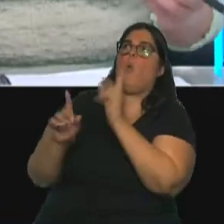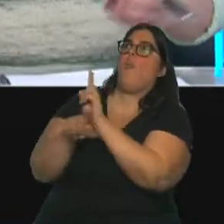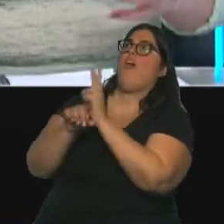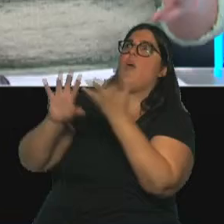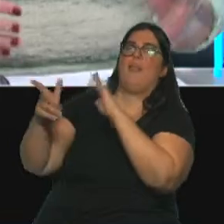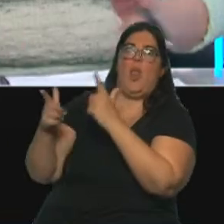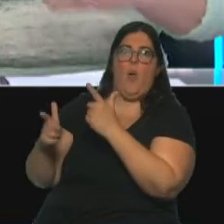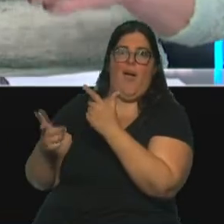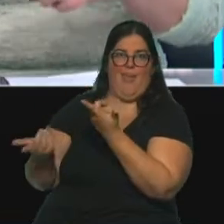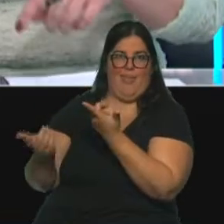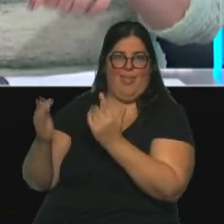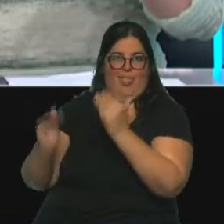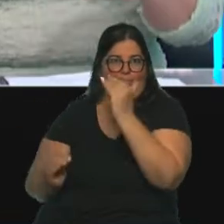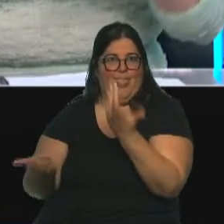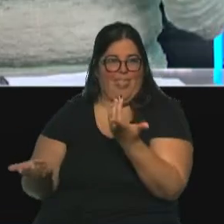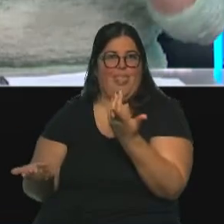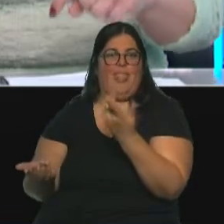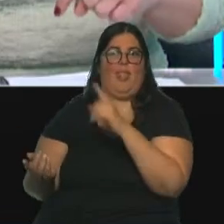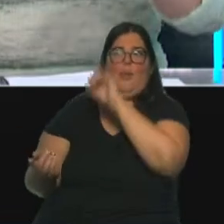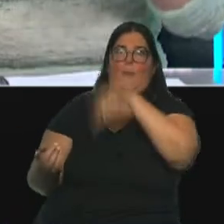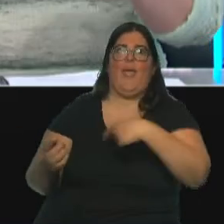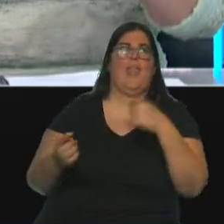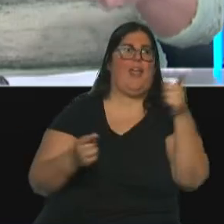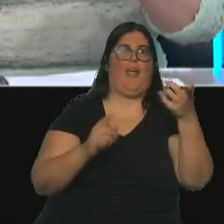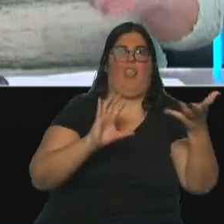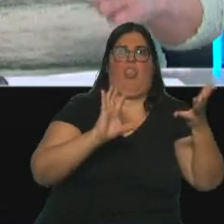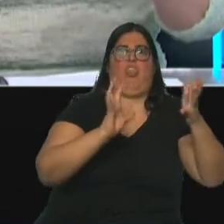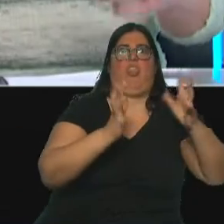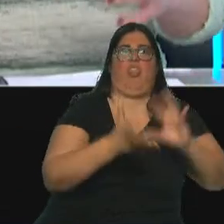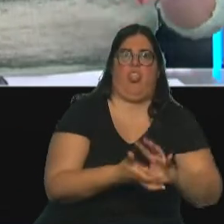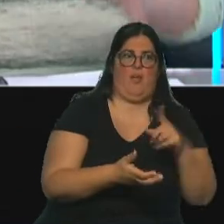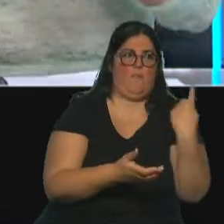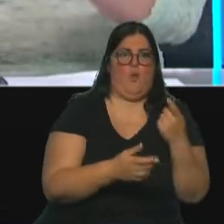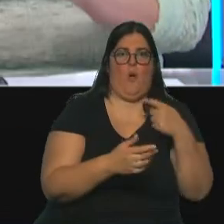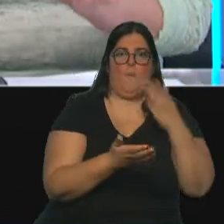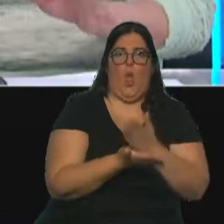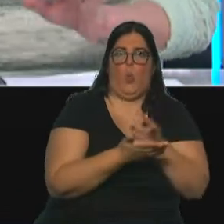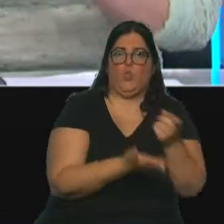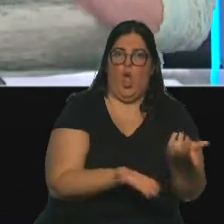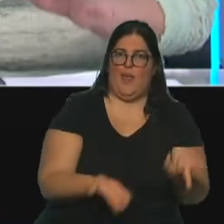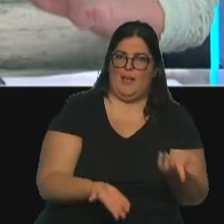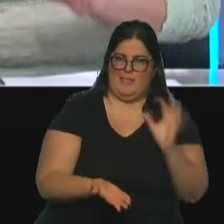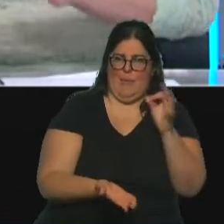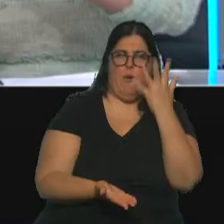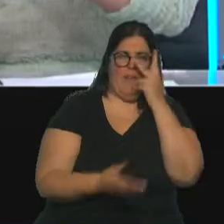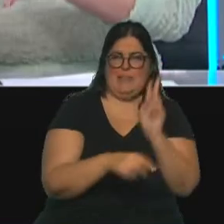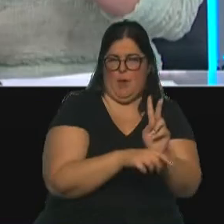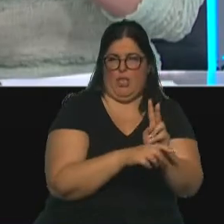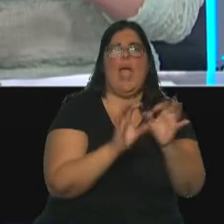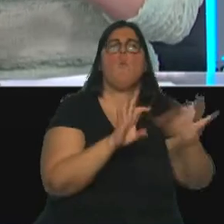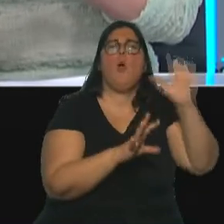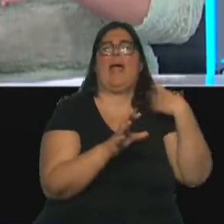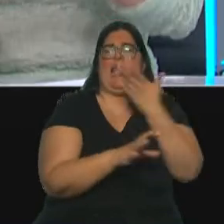que además van a arruinar a nuestros propios productores, que sabemos que Francia protege, y en general Europa. Pero hay que decir